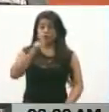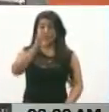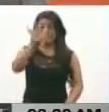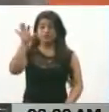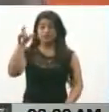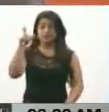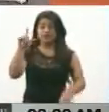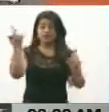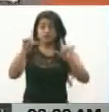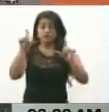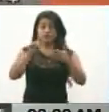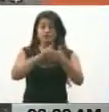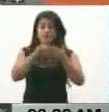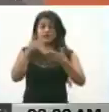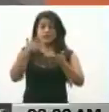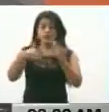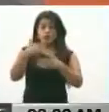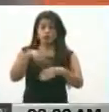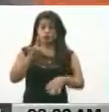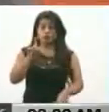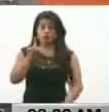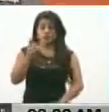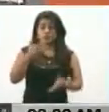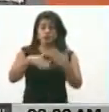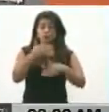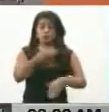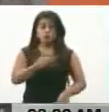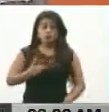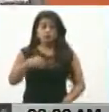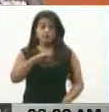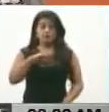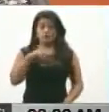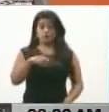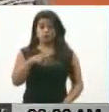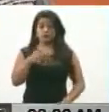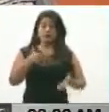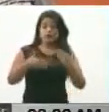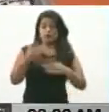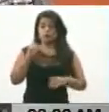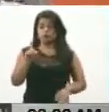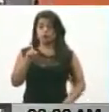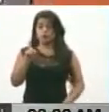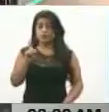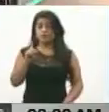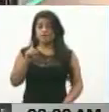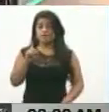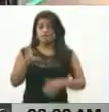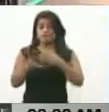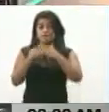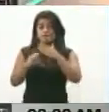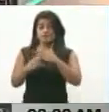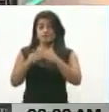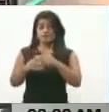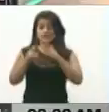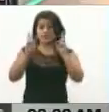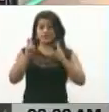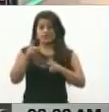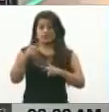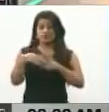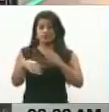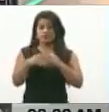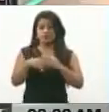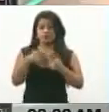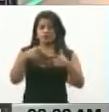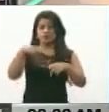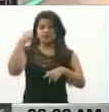televisión digital es un negocio de los operadores privados. Correcto. Estos contenidos adicionales, como los que ustedes mostraban en el primer